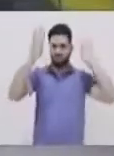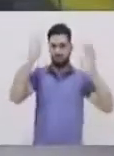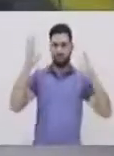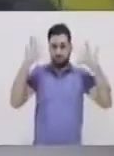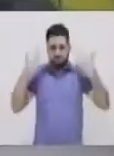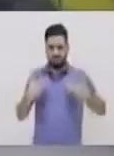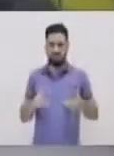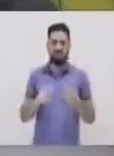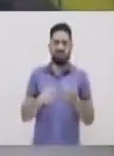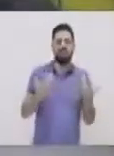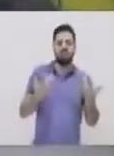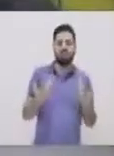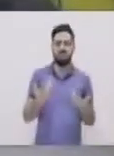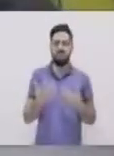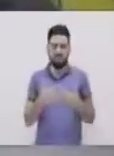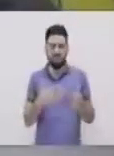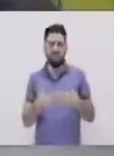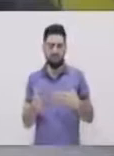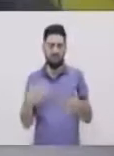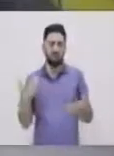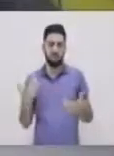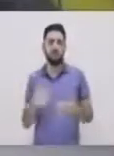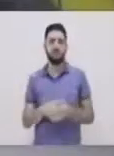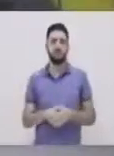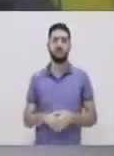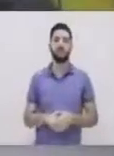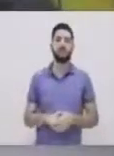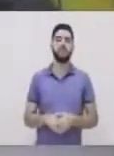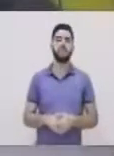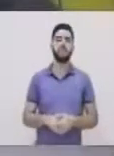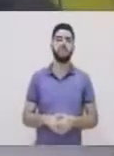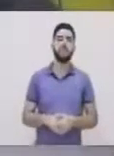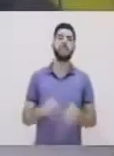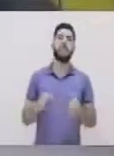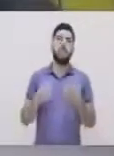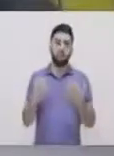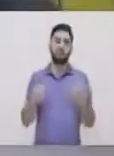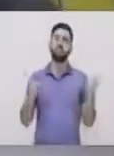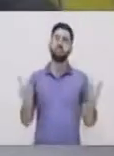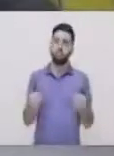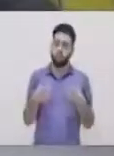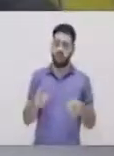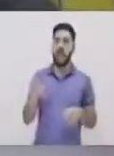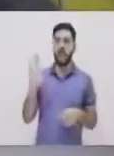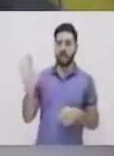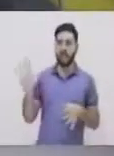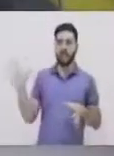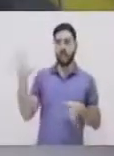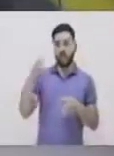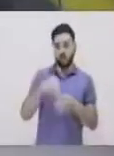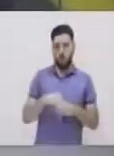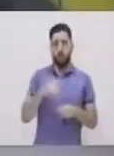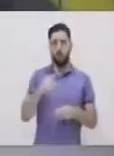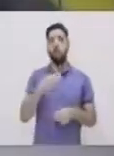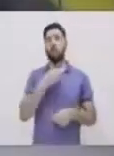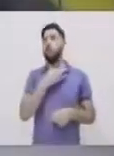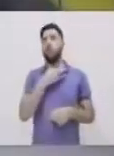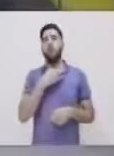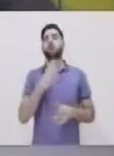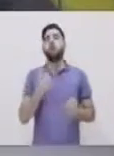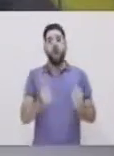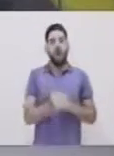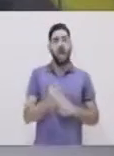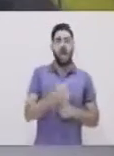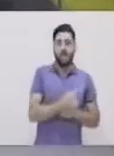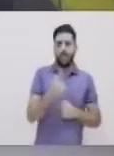duda alguna la música influye en nuestra autoimagen. Vamos Entonces, adaptando esos gustos